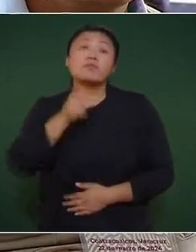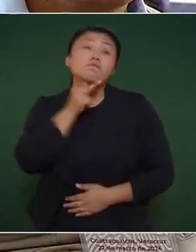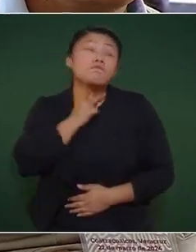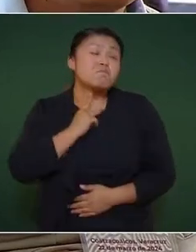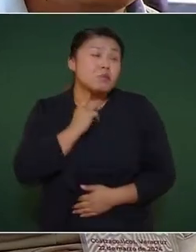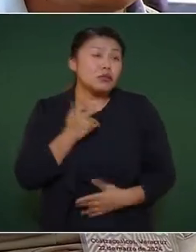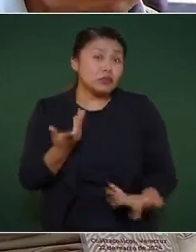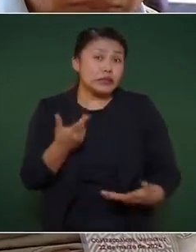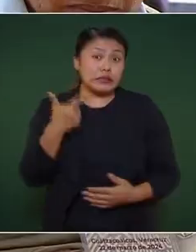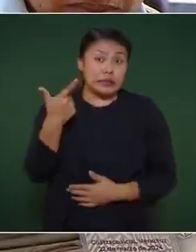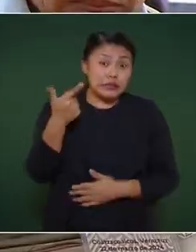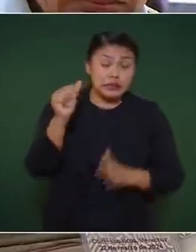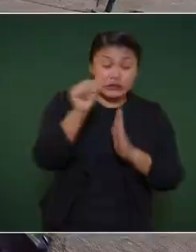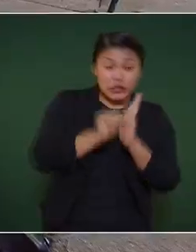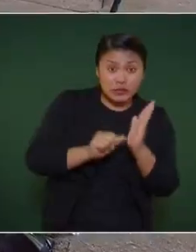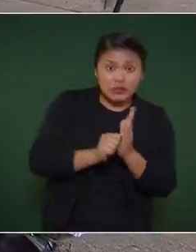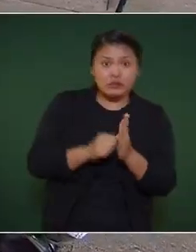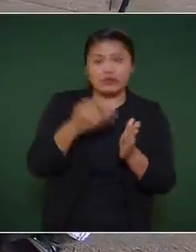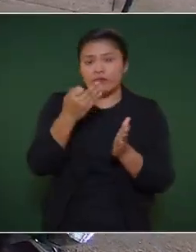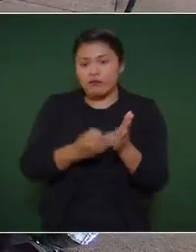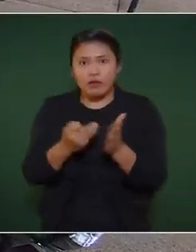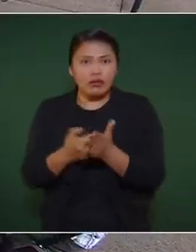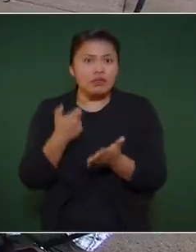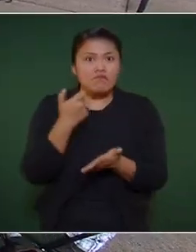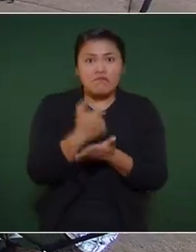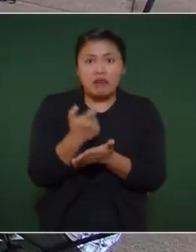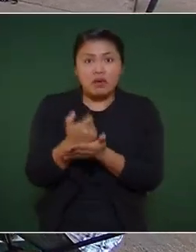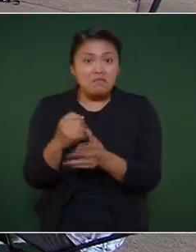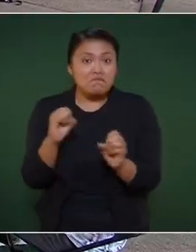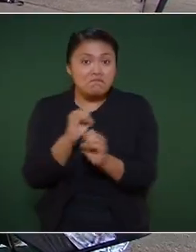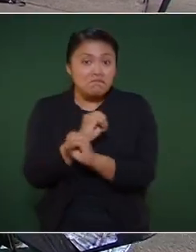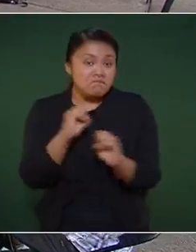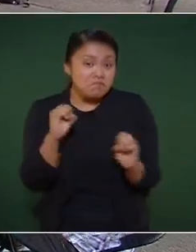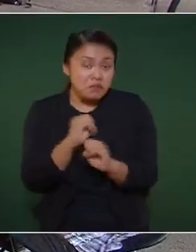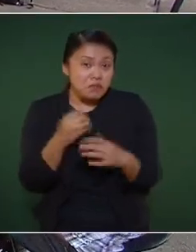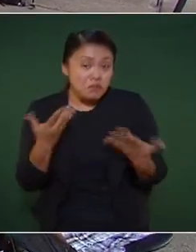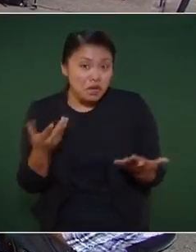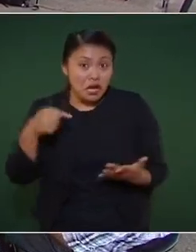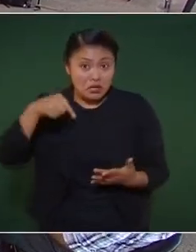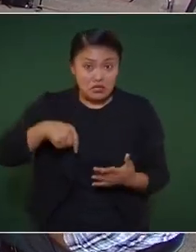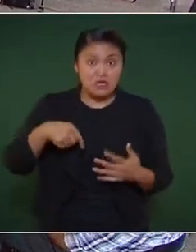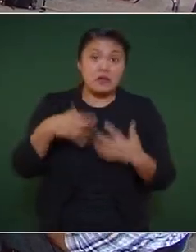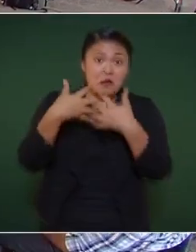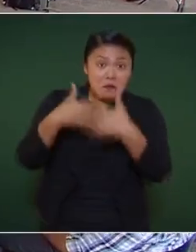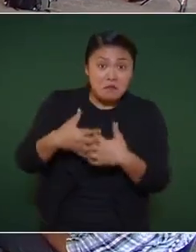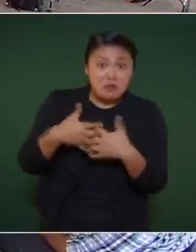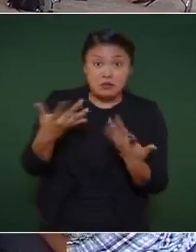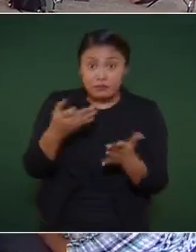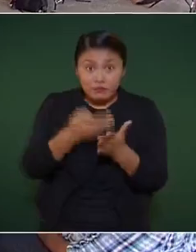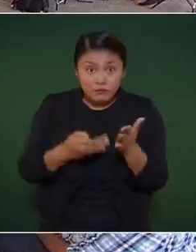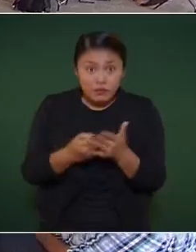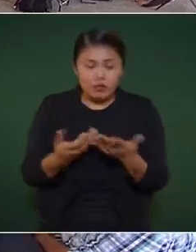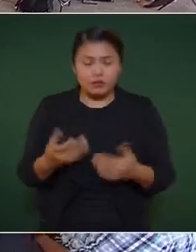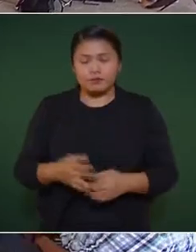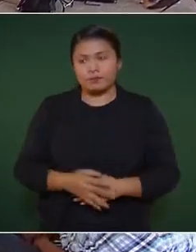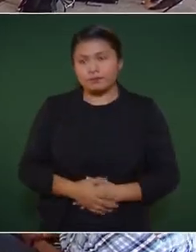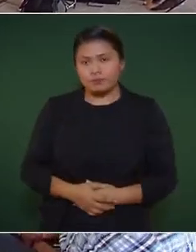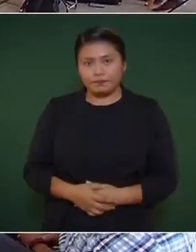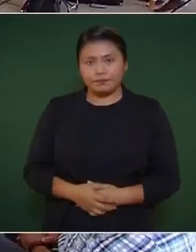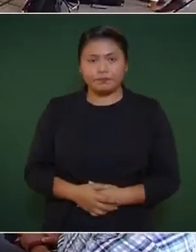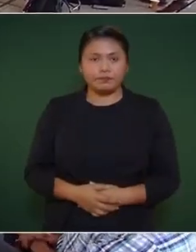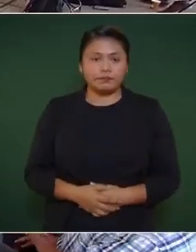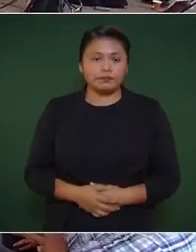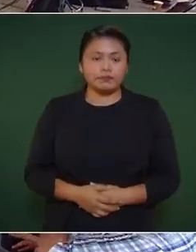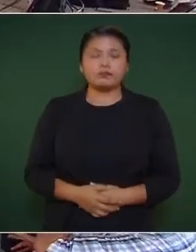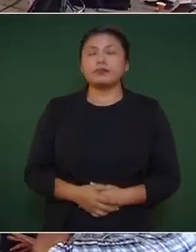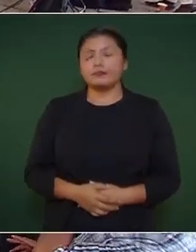tener 7 meses con adeudos en Pemex en obras relacionadas con los complejos aquí en la zona. Bueno, pues en